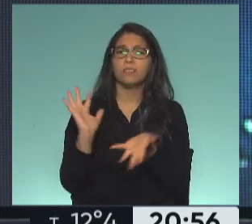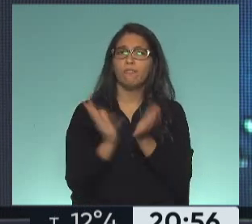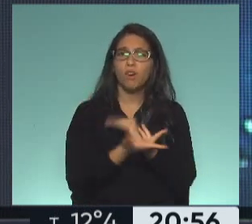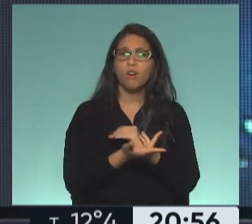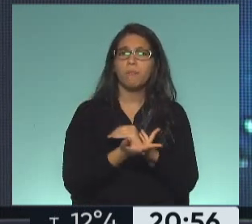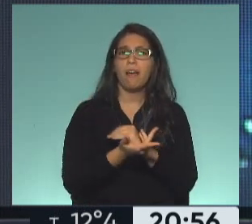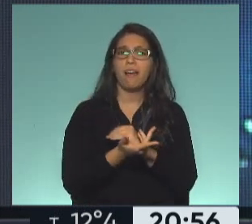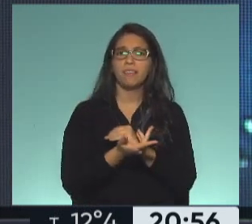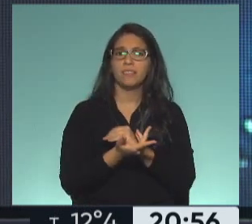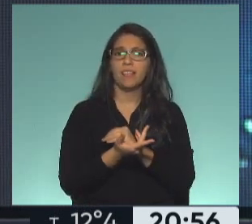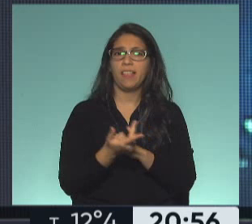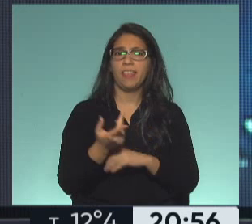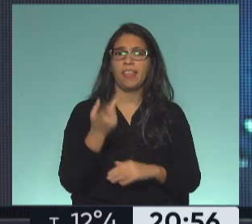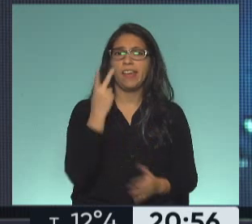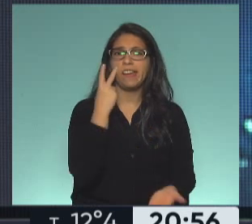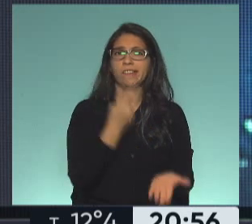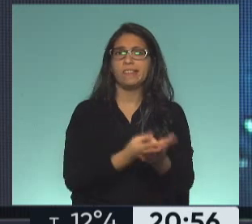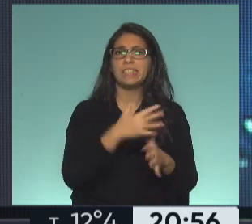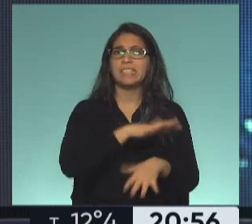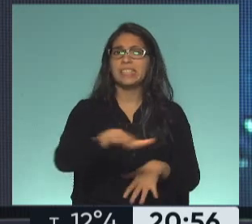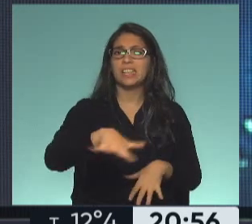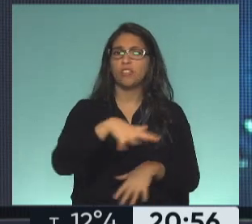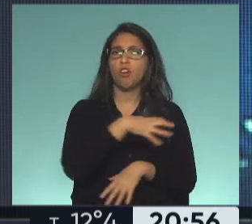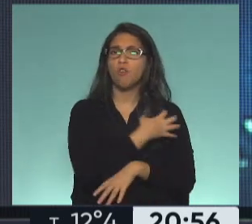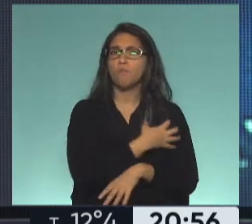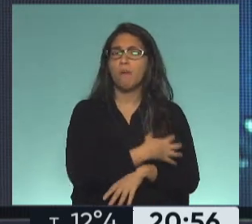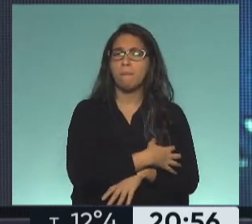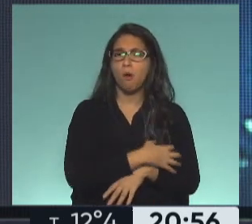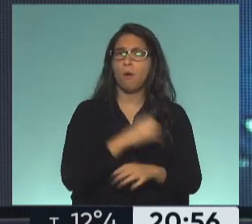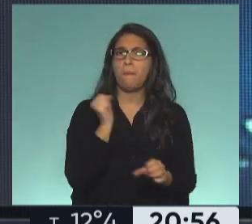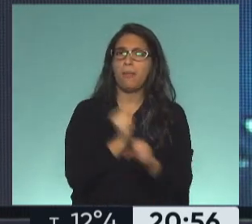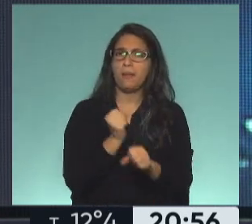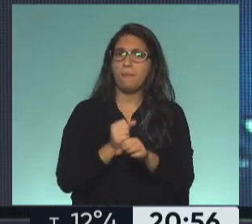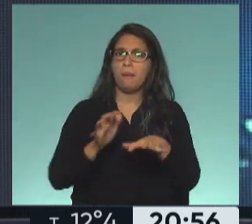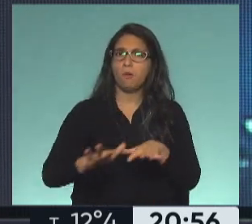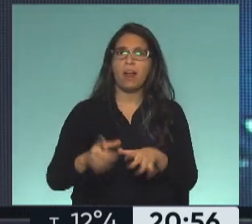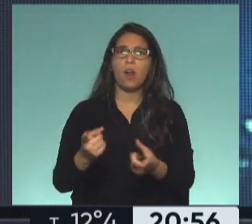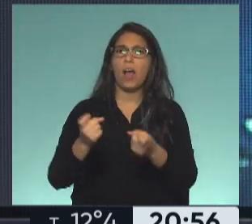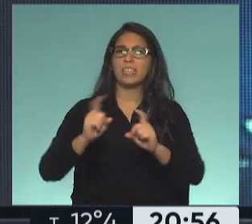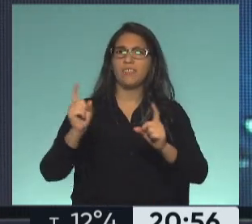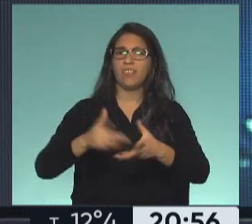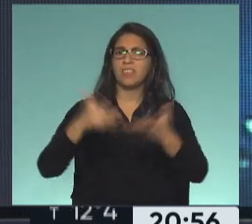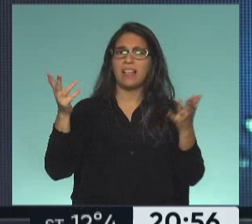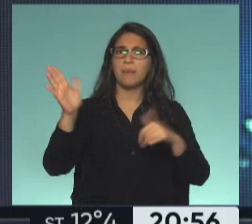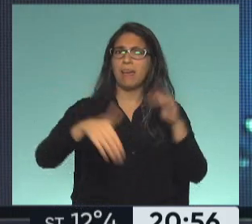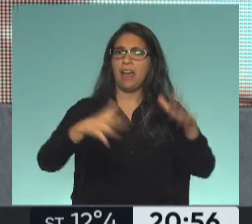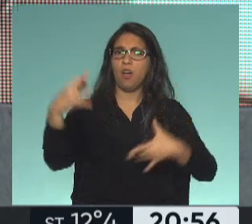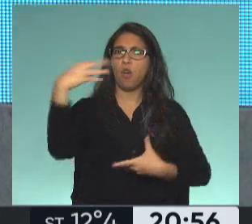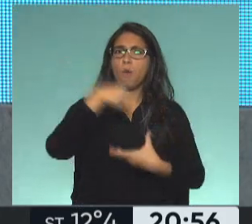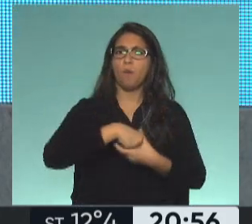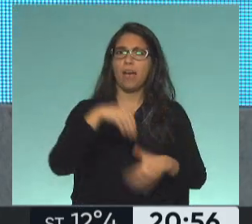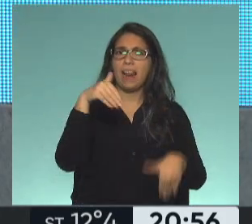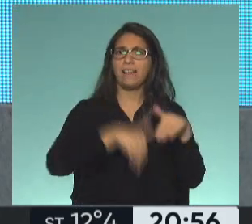que implique reivindicaciones para los sectores populares ya no es tan necesario para convocarlos. Mirá vos.